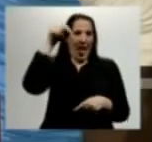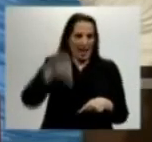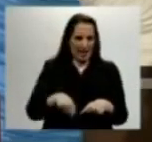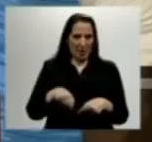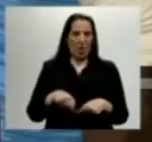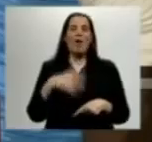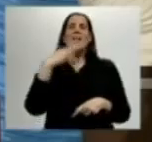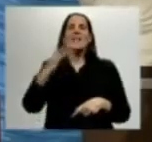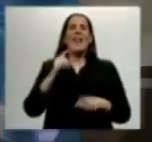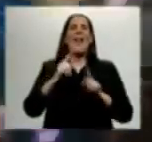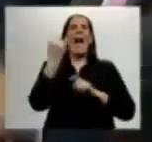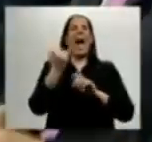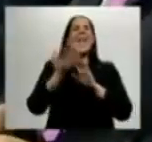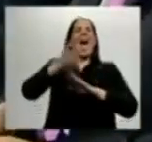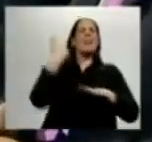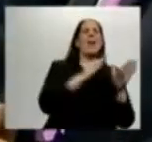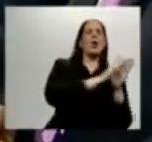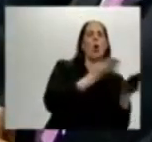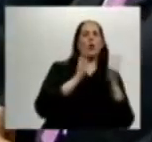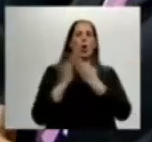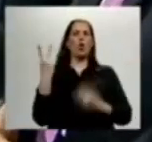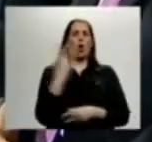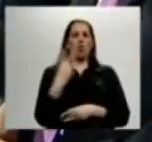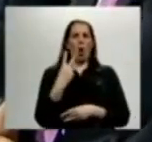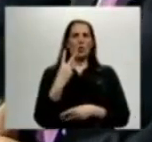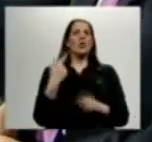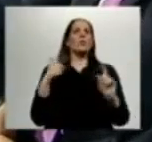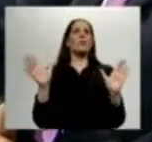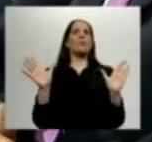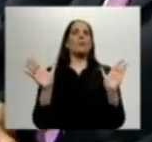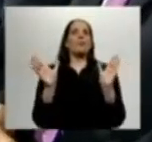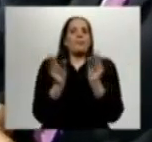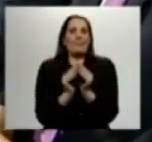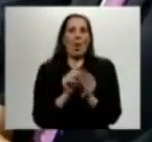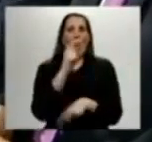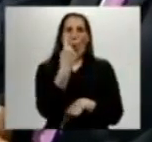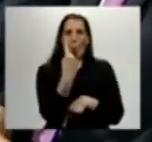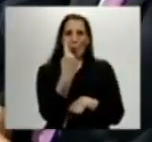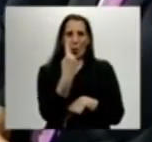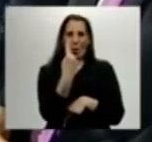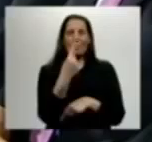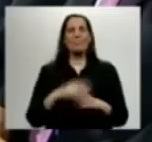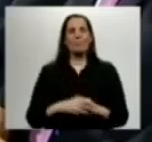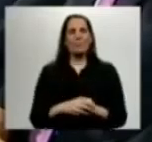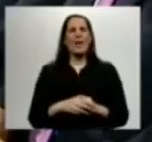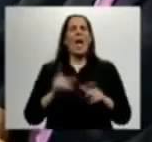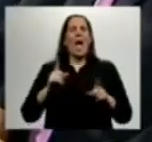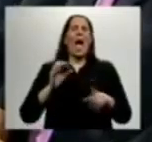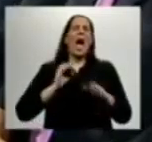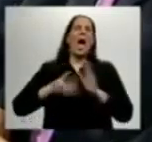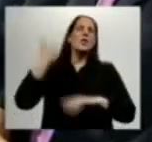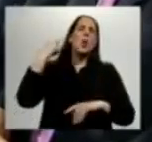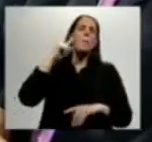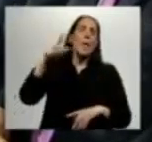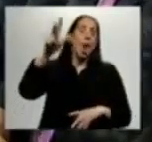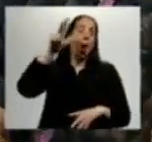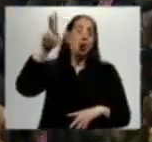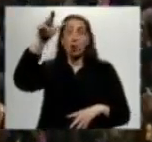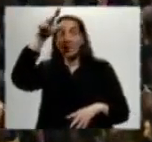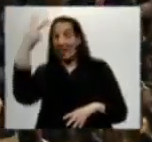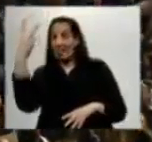ambos códigos que siempre, históricamente, desde su constitución, el comercial en 1862 y